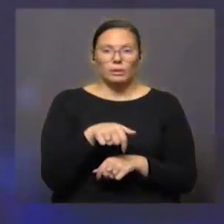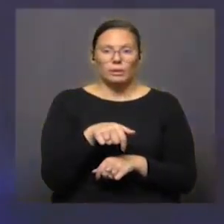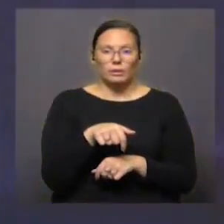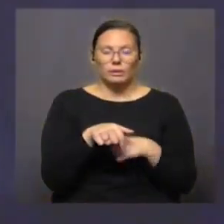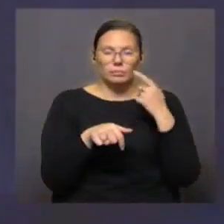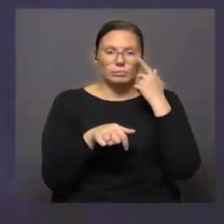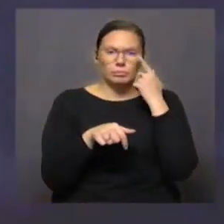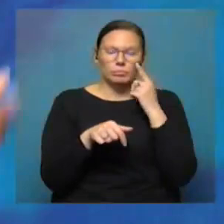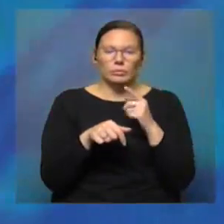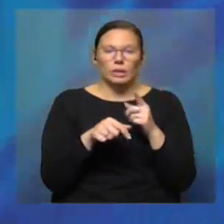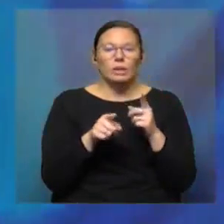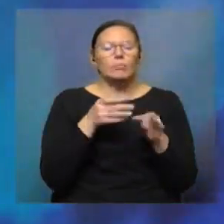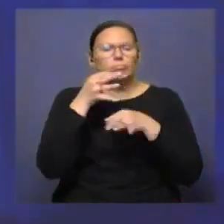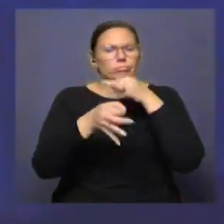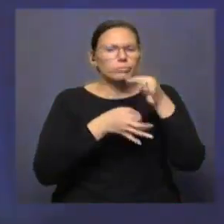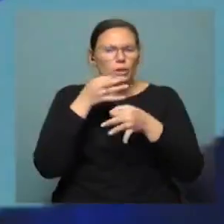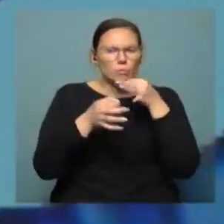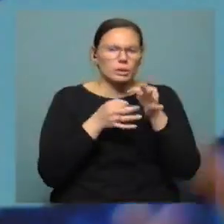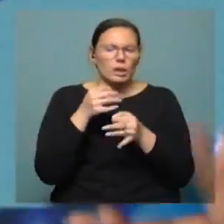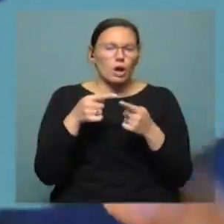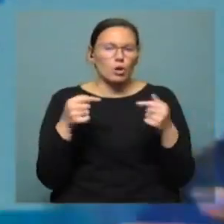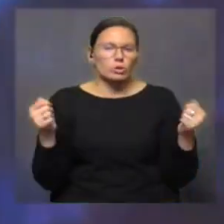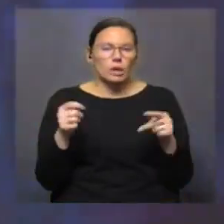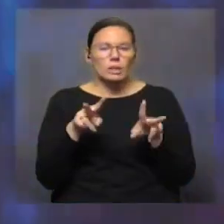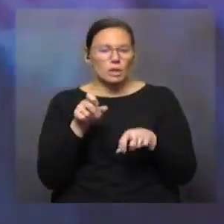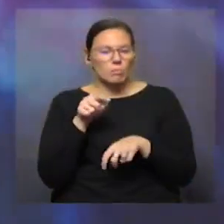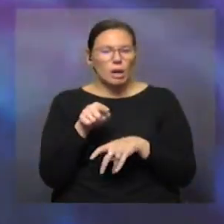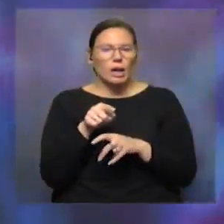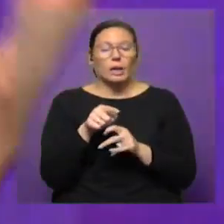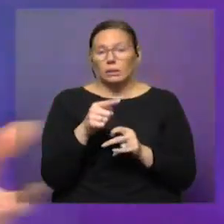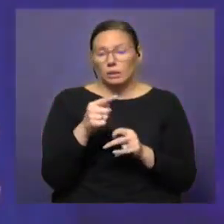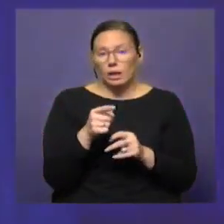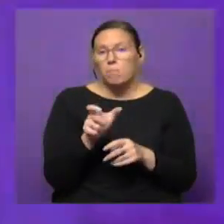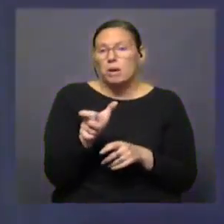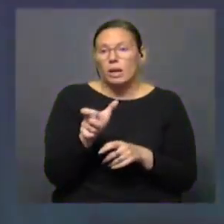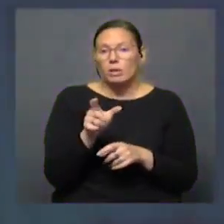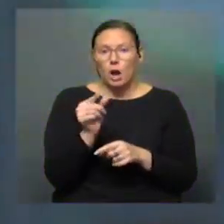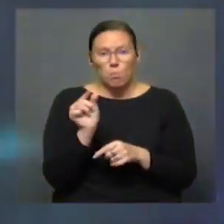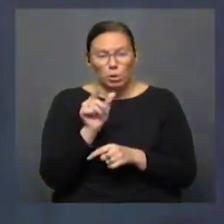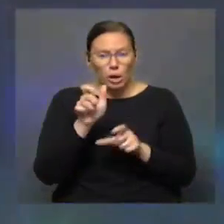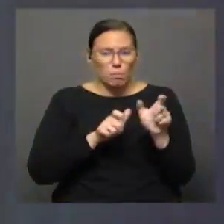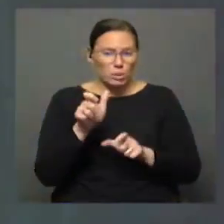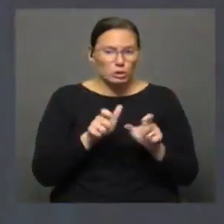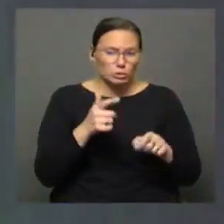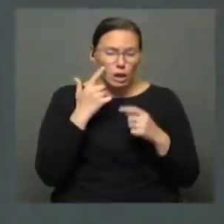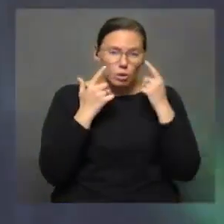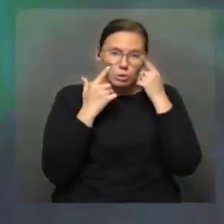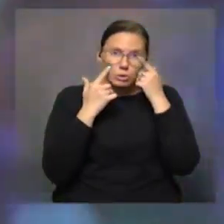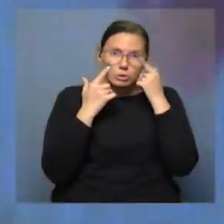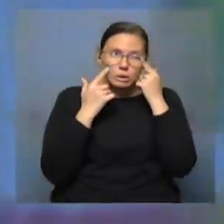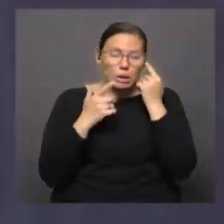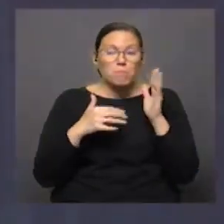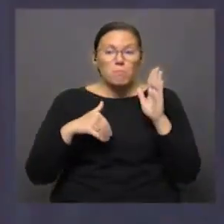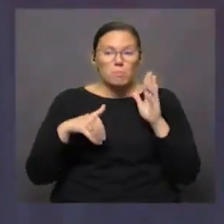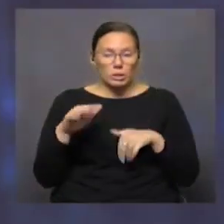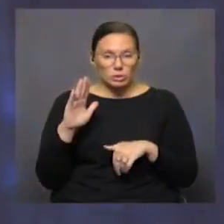que nos explica muchas cosas que tienen que ver con este término que muy pocas personas conocen, que la